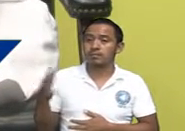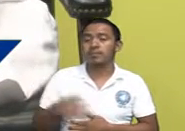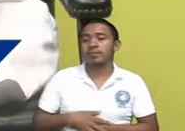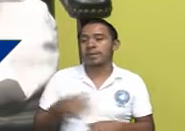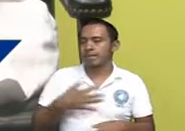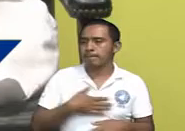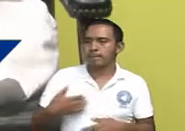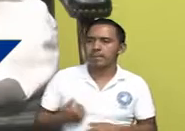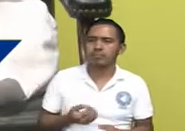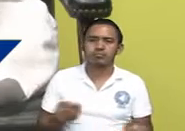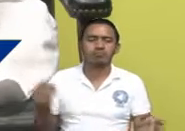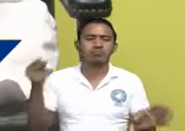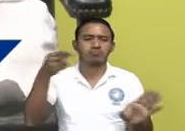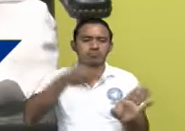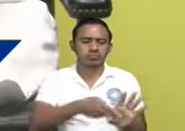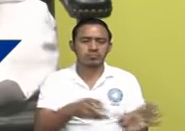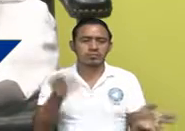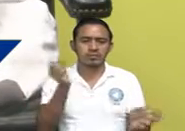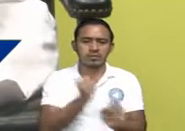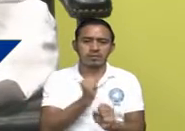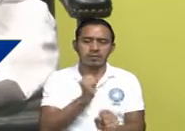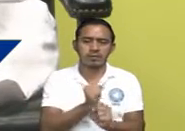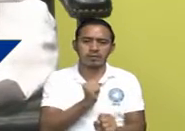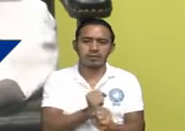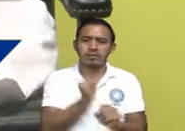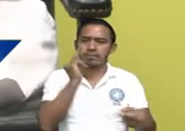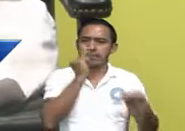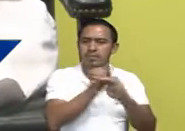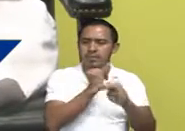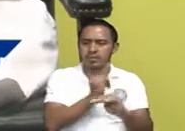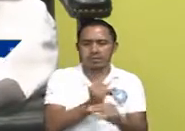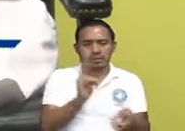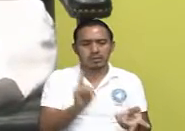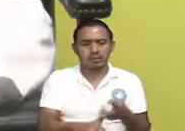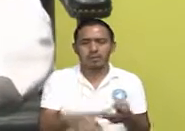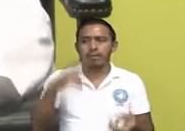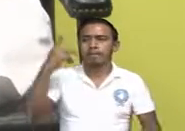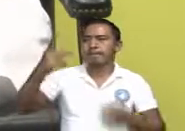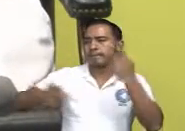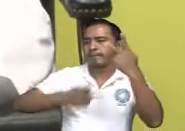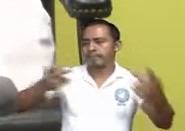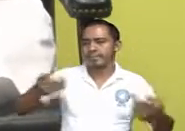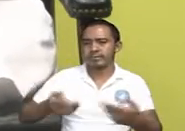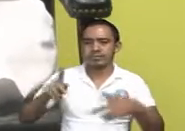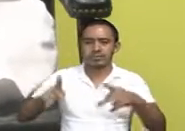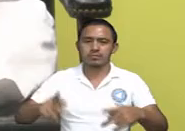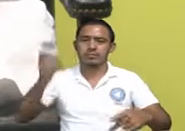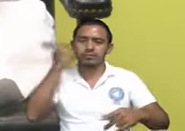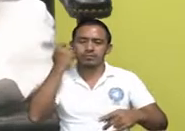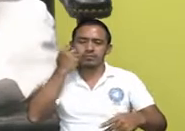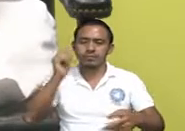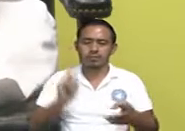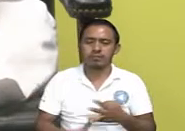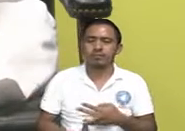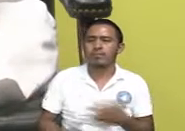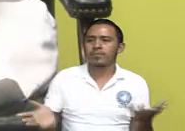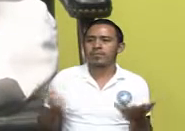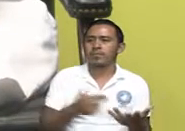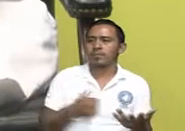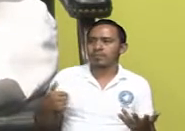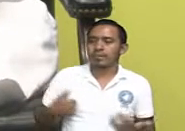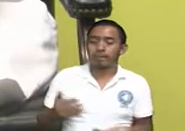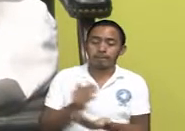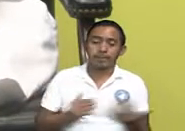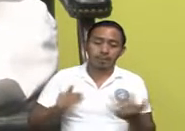a la comunidad y doy un servicio en la iglesia, o voy a visitar a los enfermos, y de pronto, ¿cómo explotar